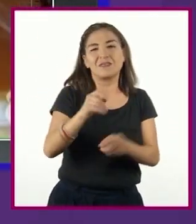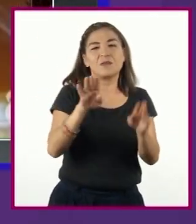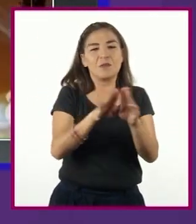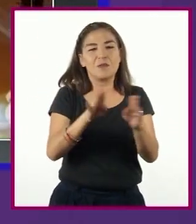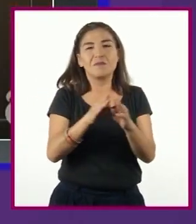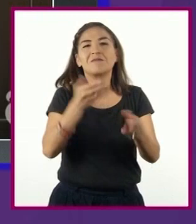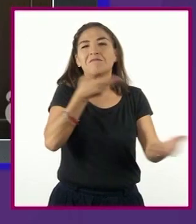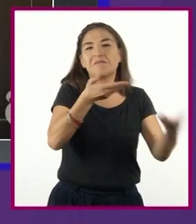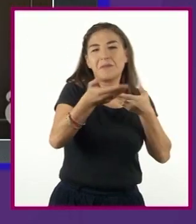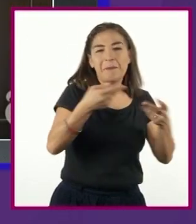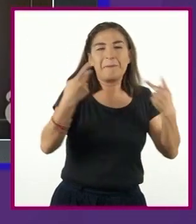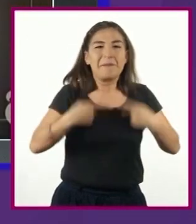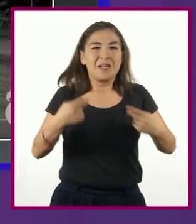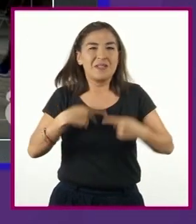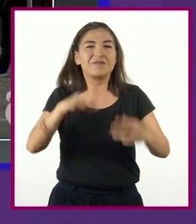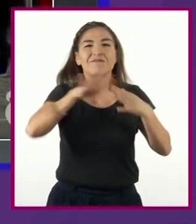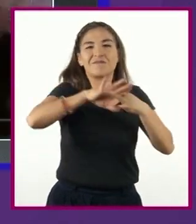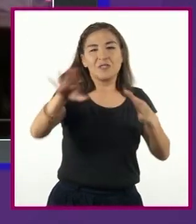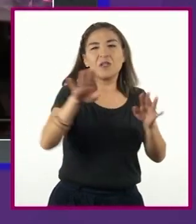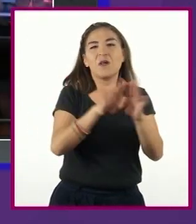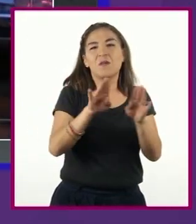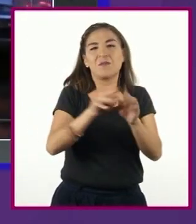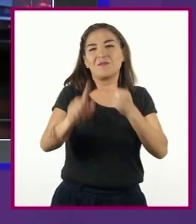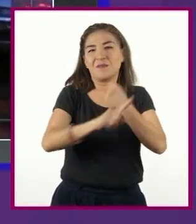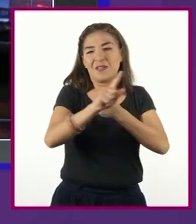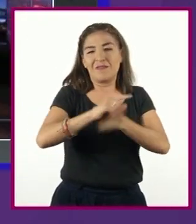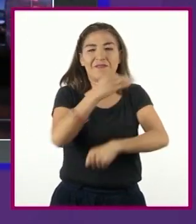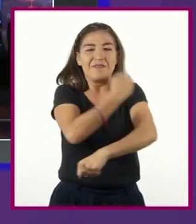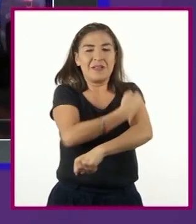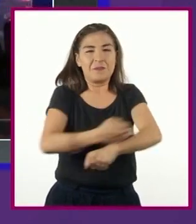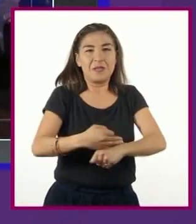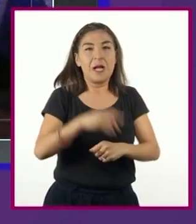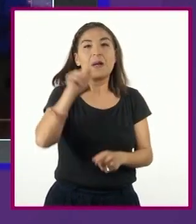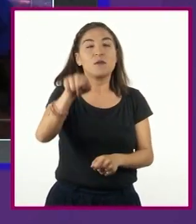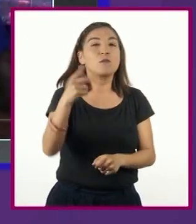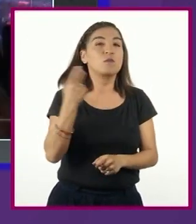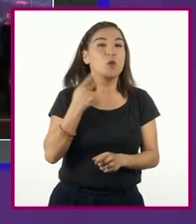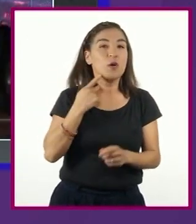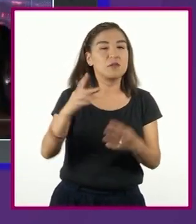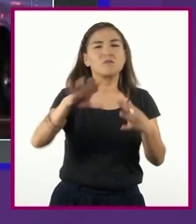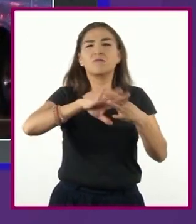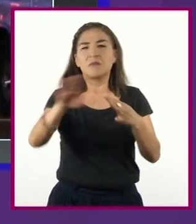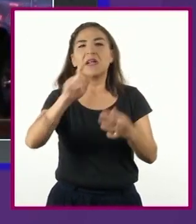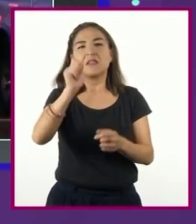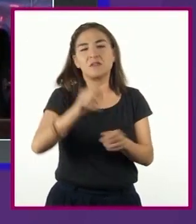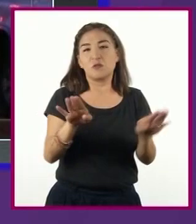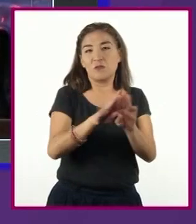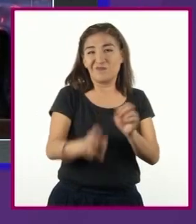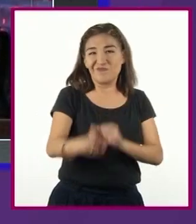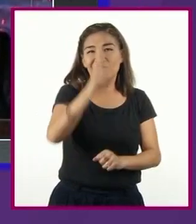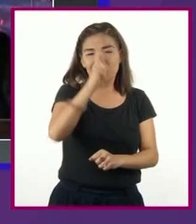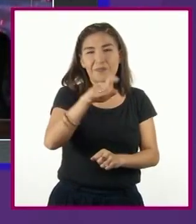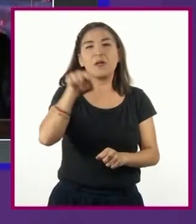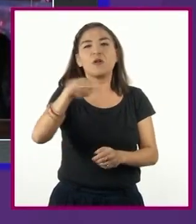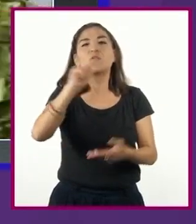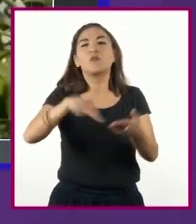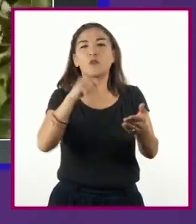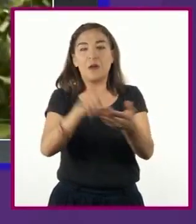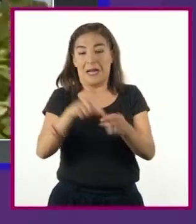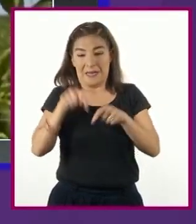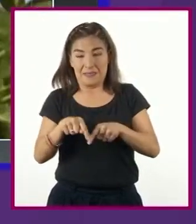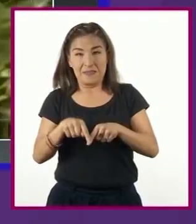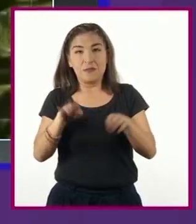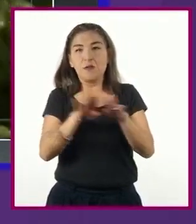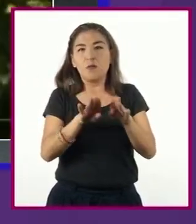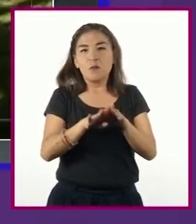los migrantes o de fragmentación familiar. Las políticas migratorias pueden volverse más restrictivas en el lugar de destino o